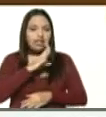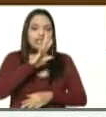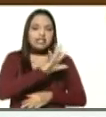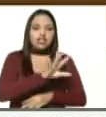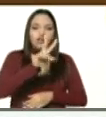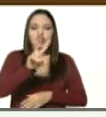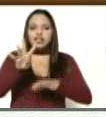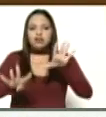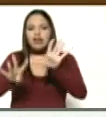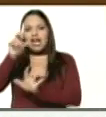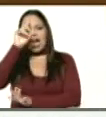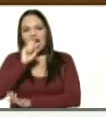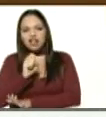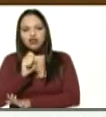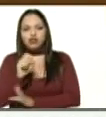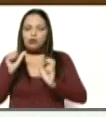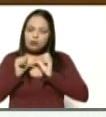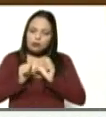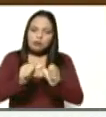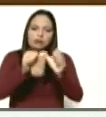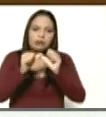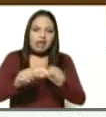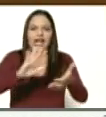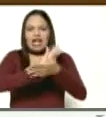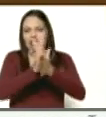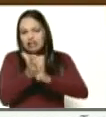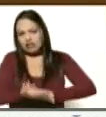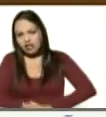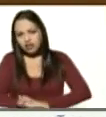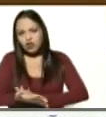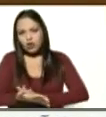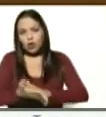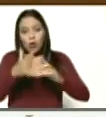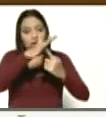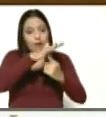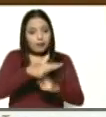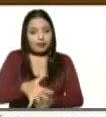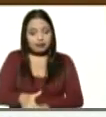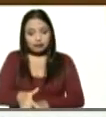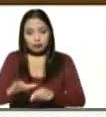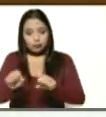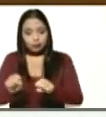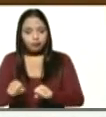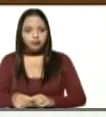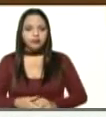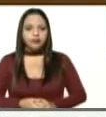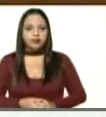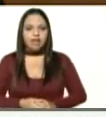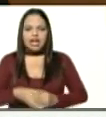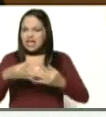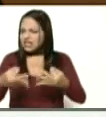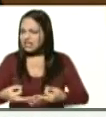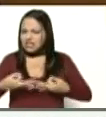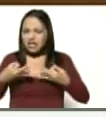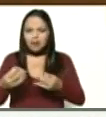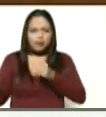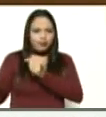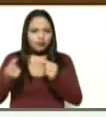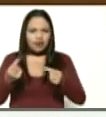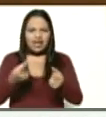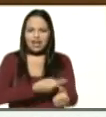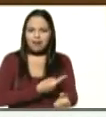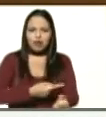luchando, aprendiendo, venciendo a imperios, venciendo a imperios. Yo siempre lo converso con nuestros